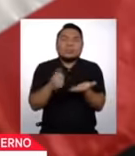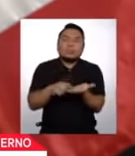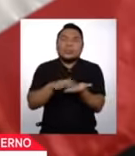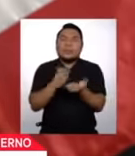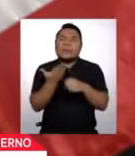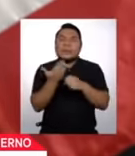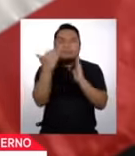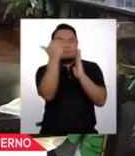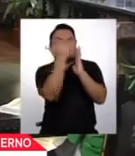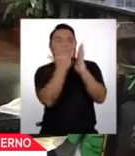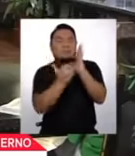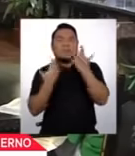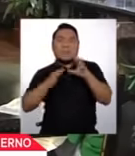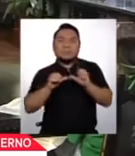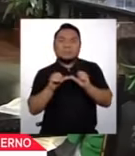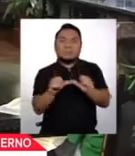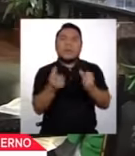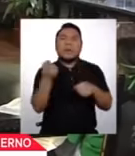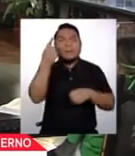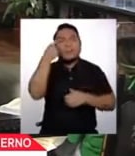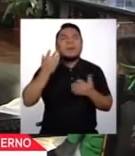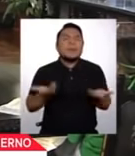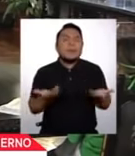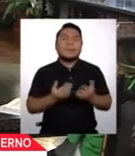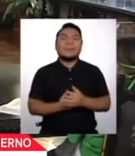los lineamientos que vamos a seguir para